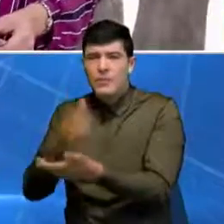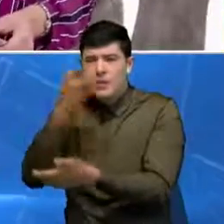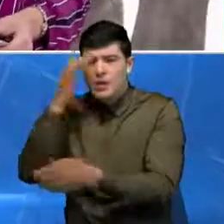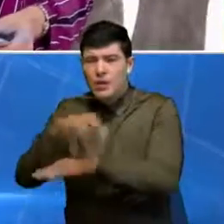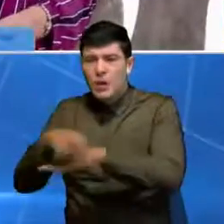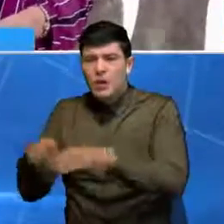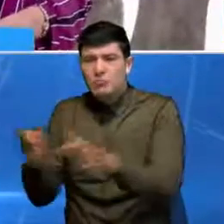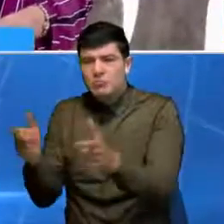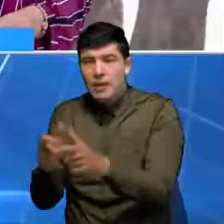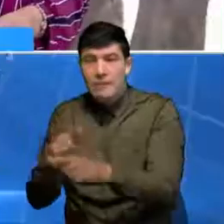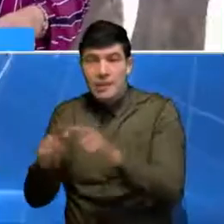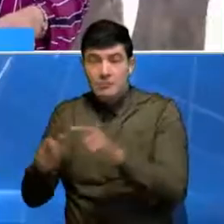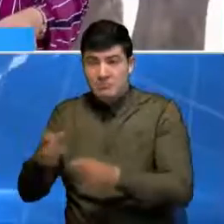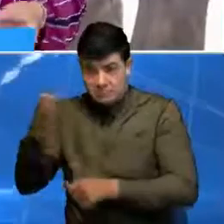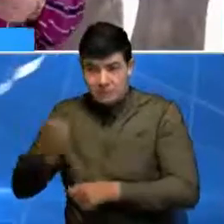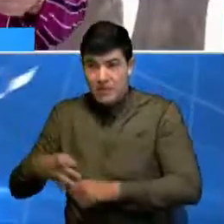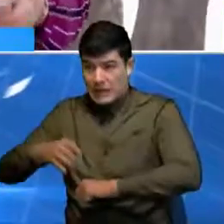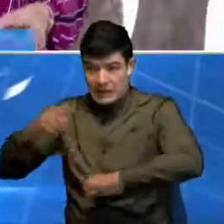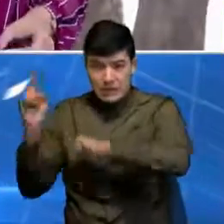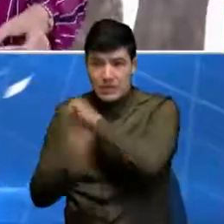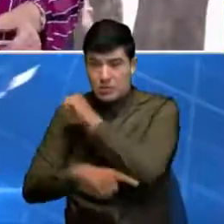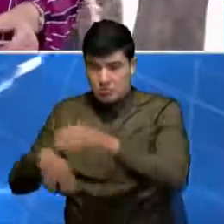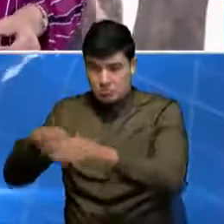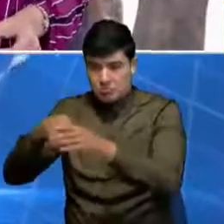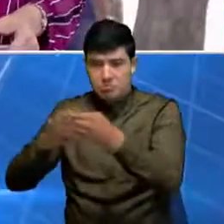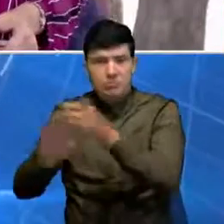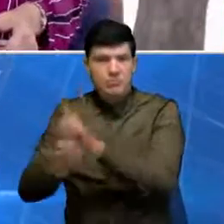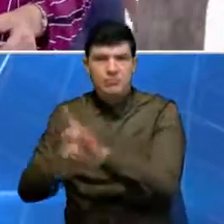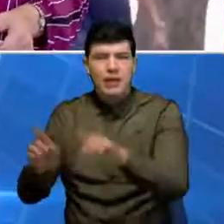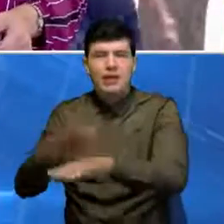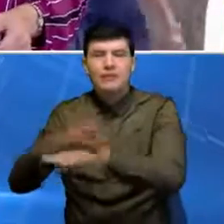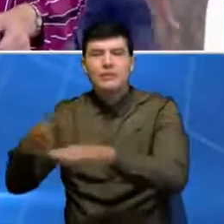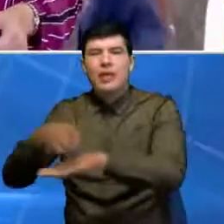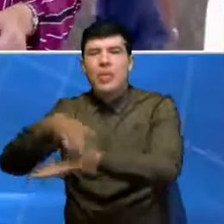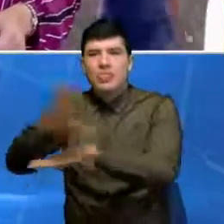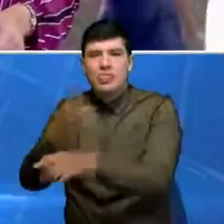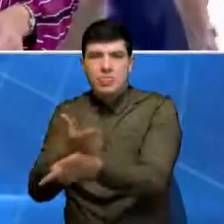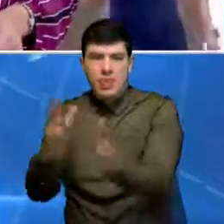judicializadas. Esta es toda la información por el momento. Continúen ustedes con más de Oriente Noticias. Feliz tarde.